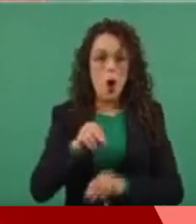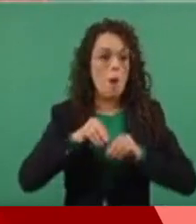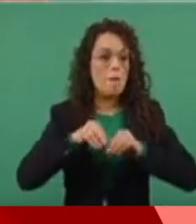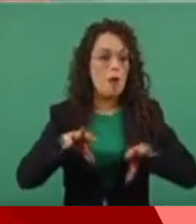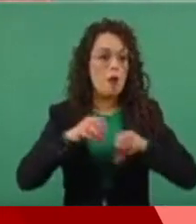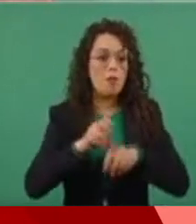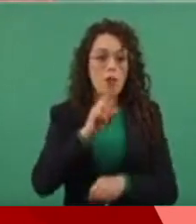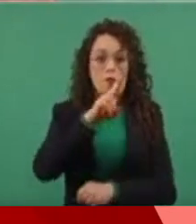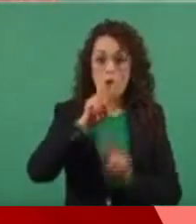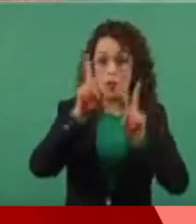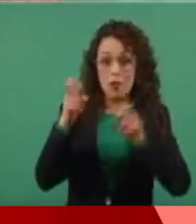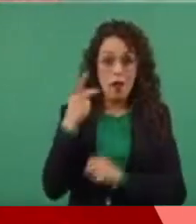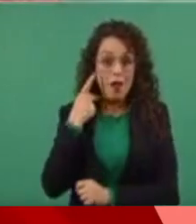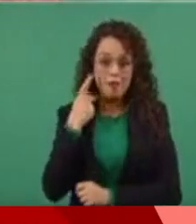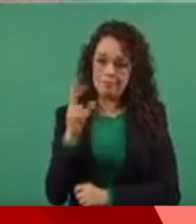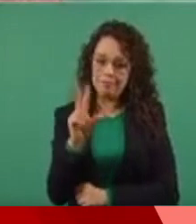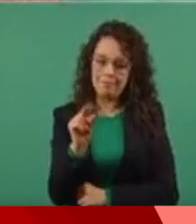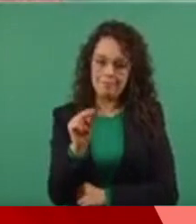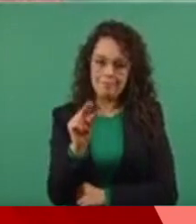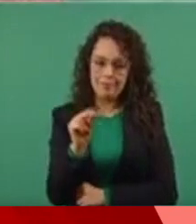Y la Constitución nos protege.